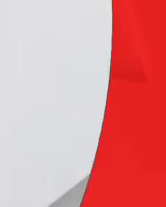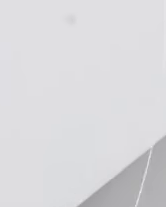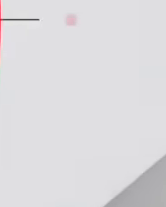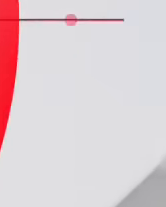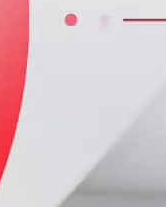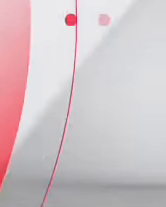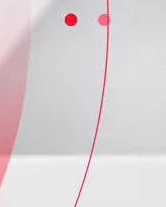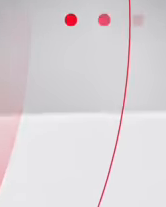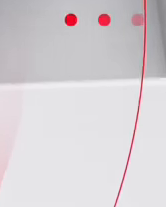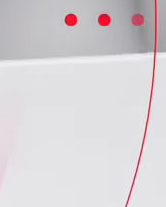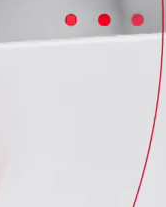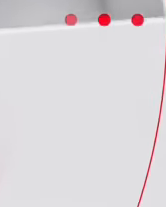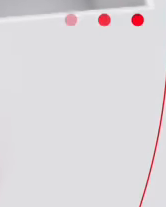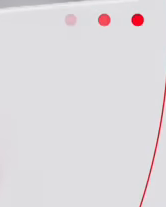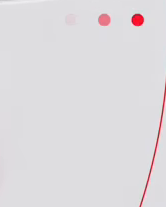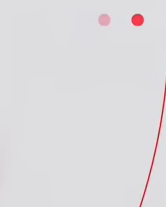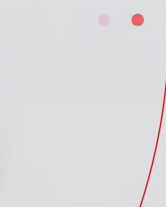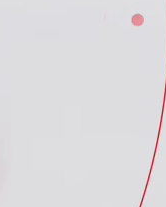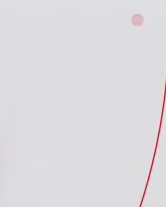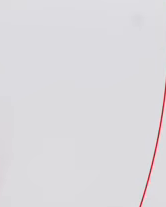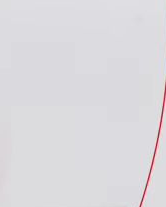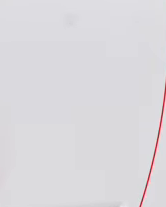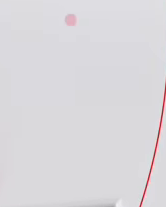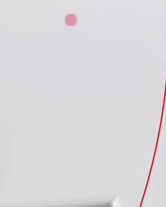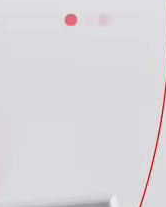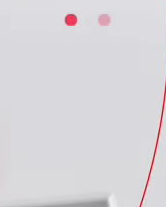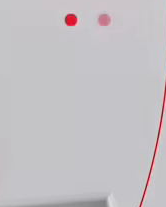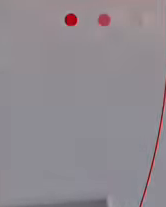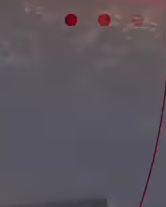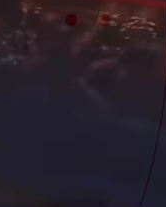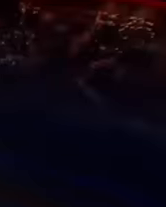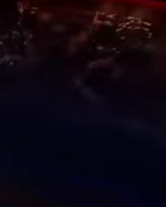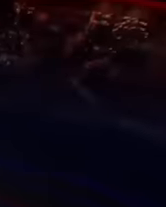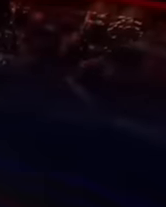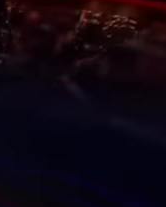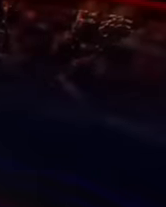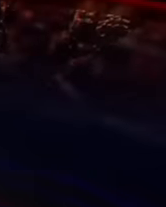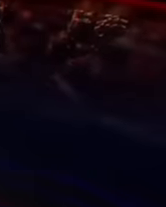presentamos 24 Central.